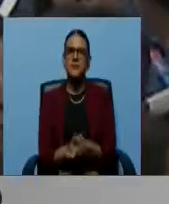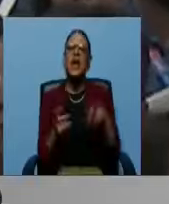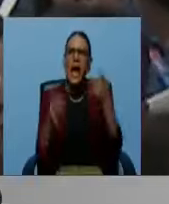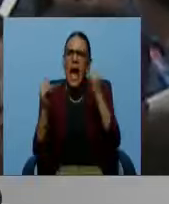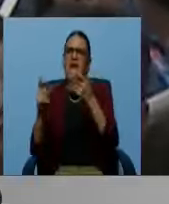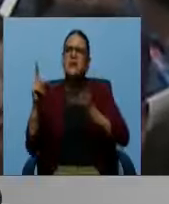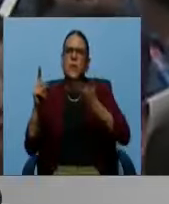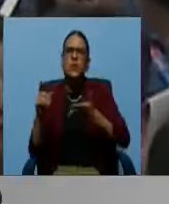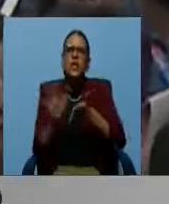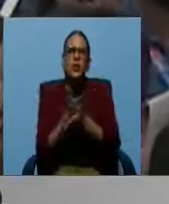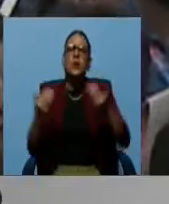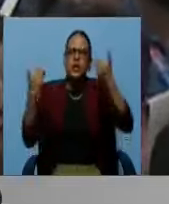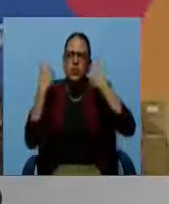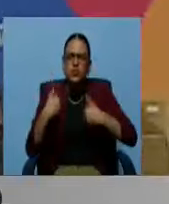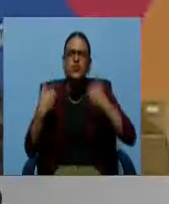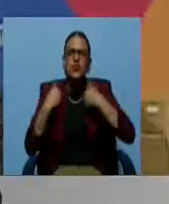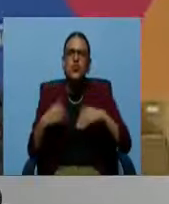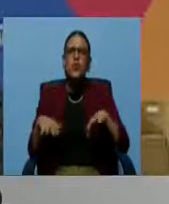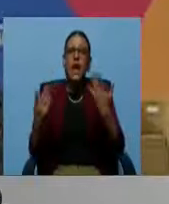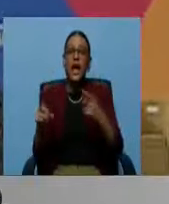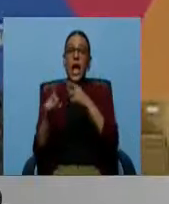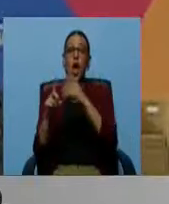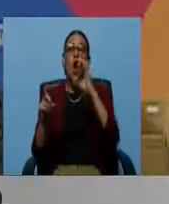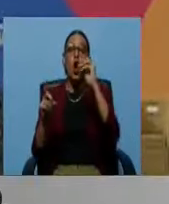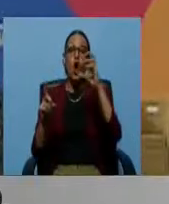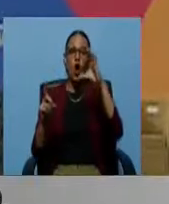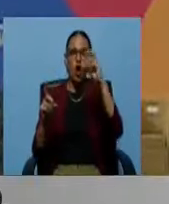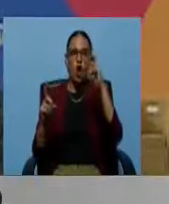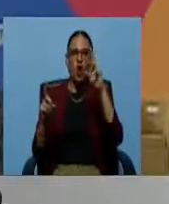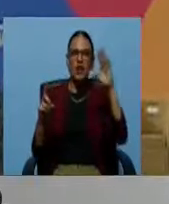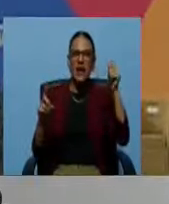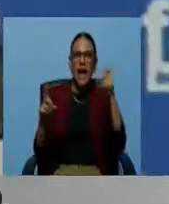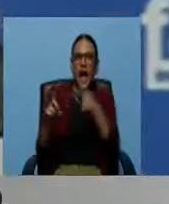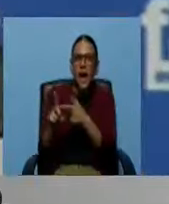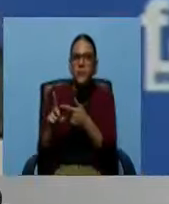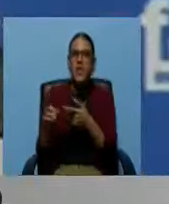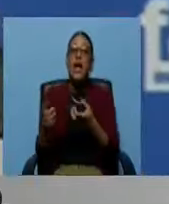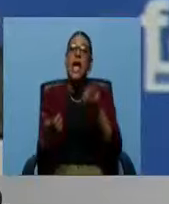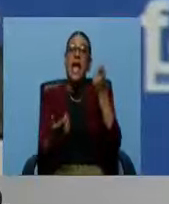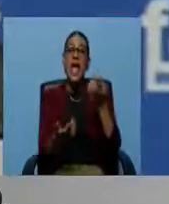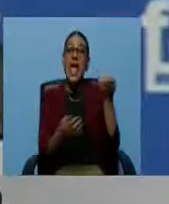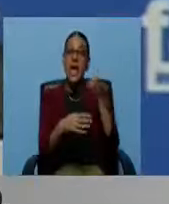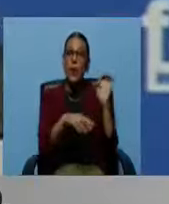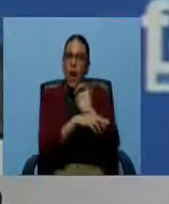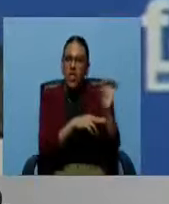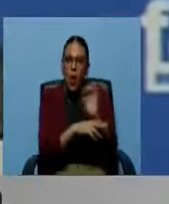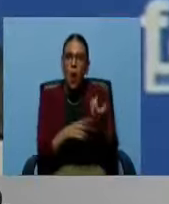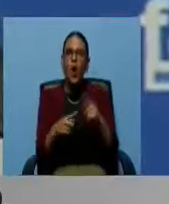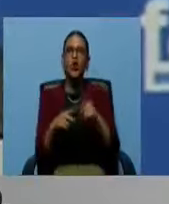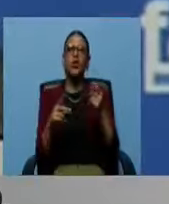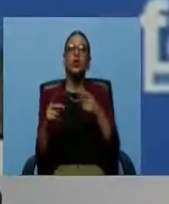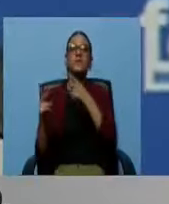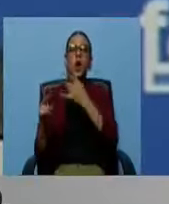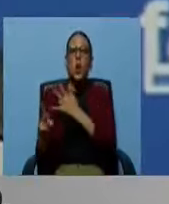elemento que se han sufrido compañeros como Correa en Ecuador y Lula